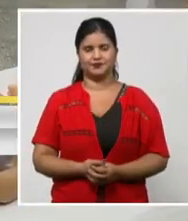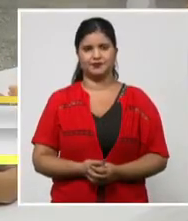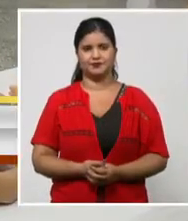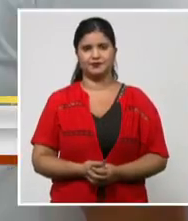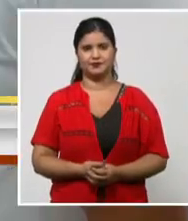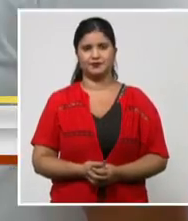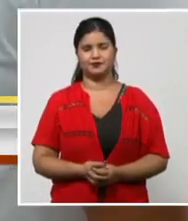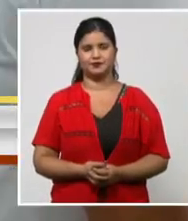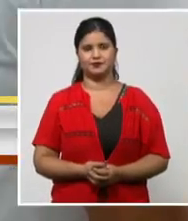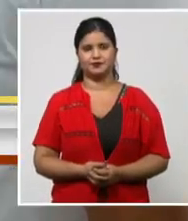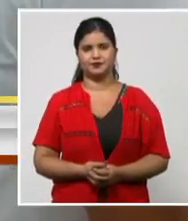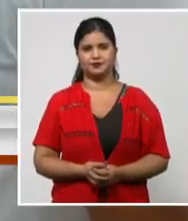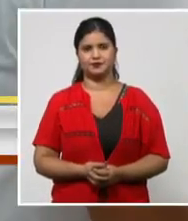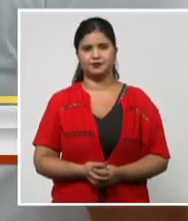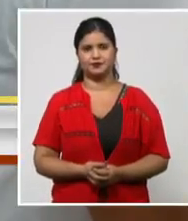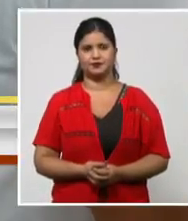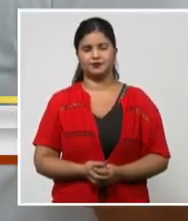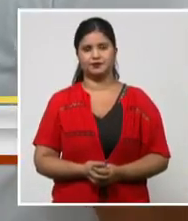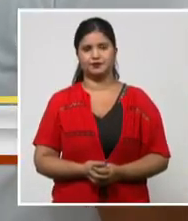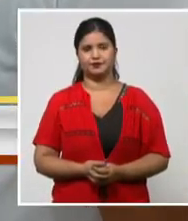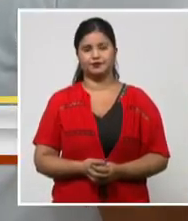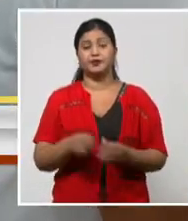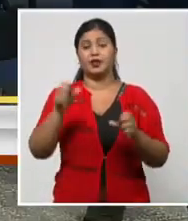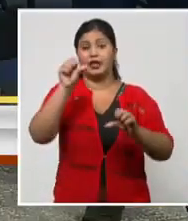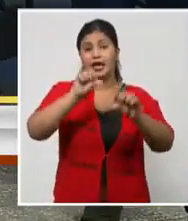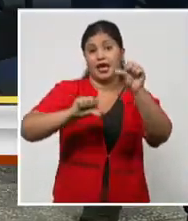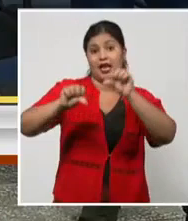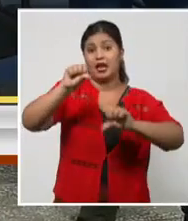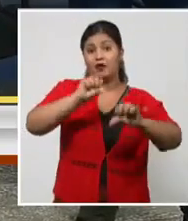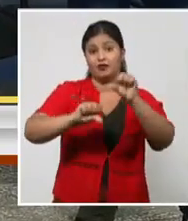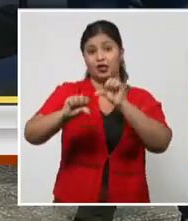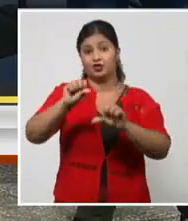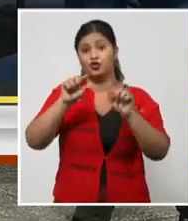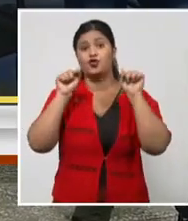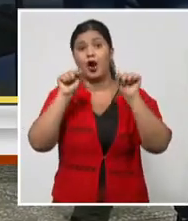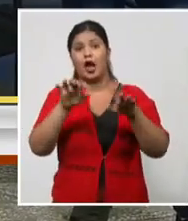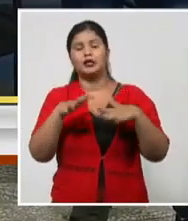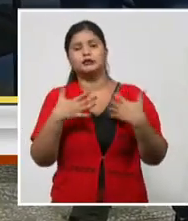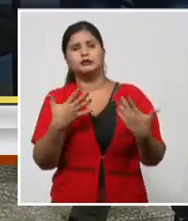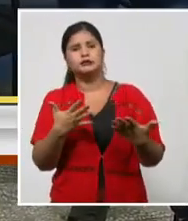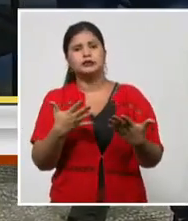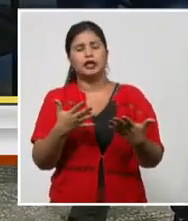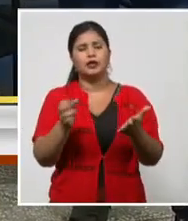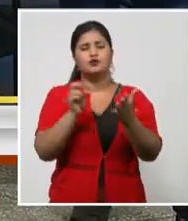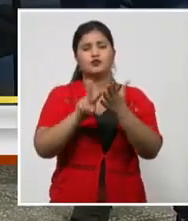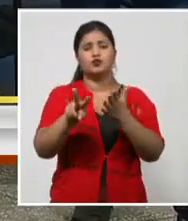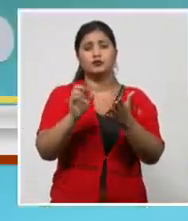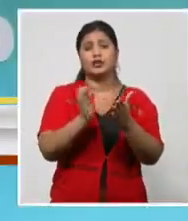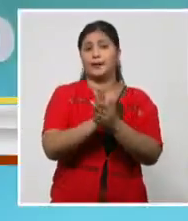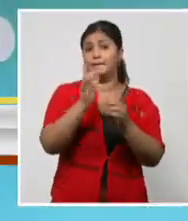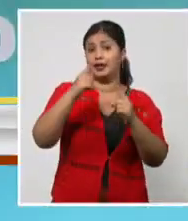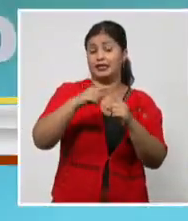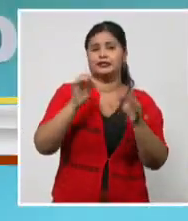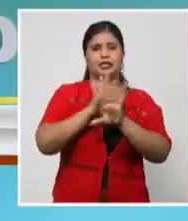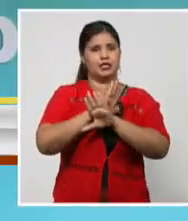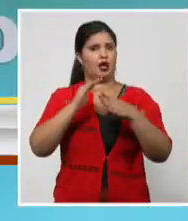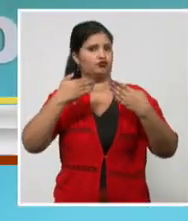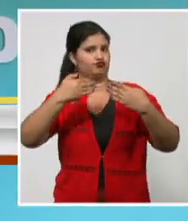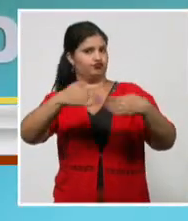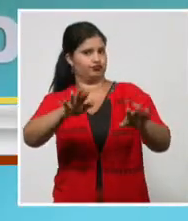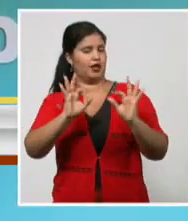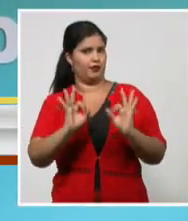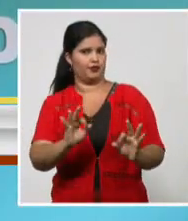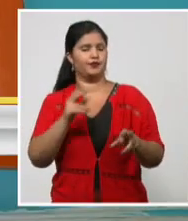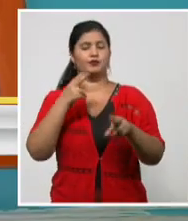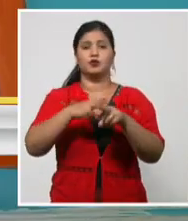el primer laboratorio de simulación es respiración cardiopulmonar y cerebral quedó inaugurado en la provincia de matanzas con el nombre del